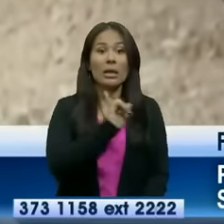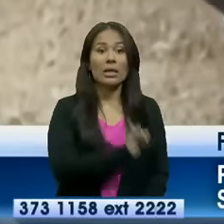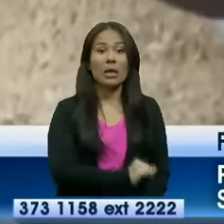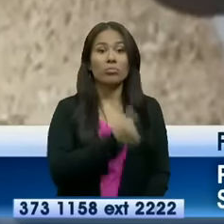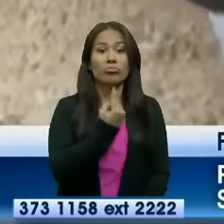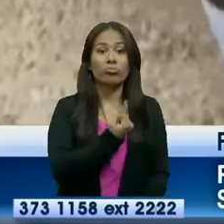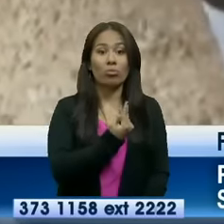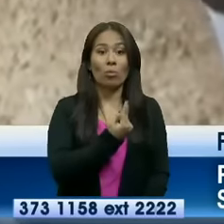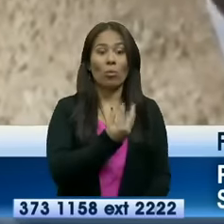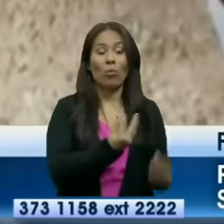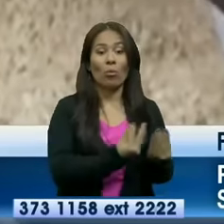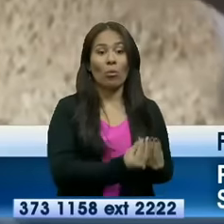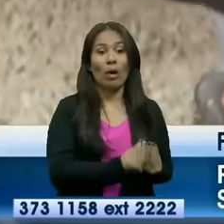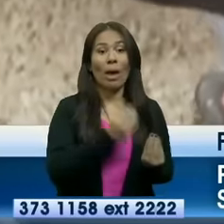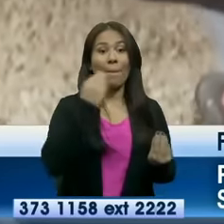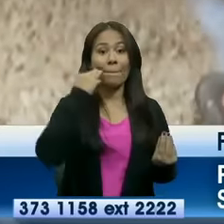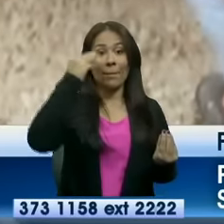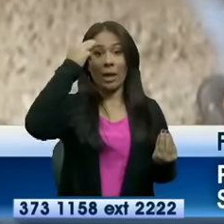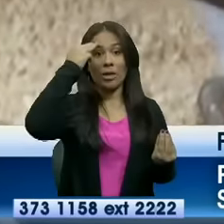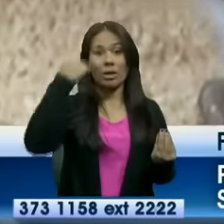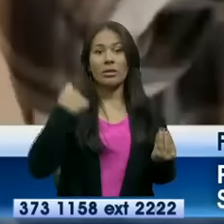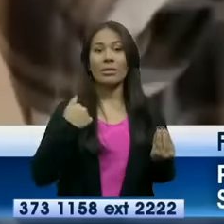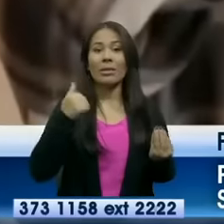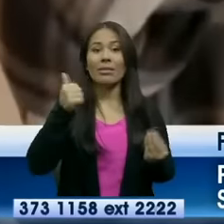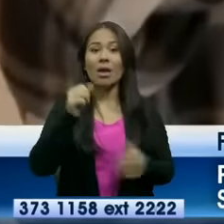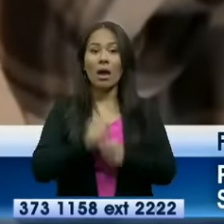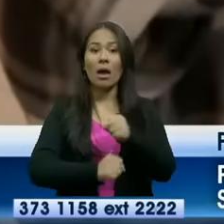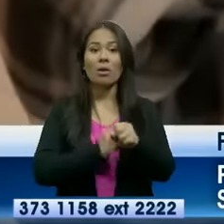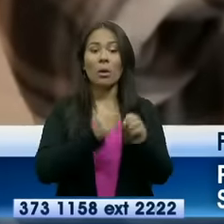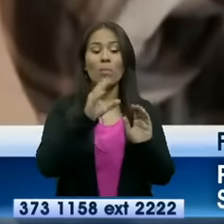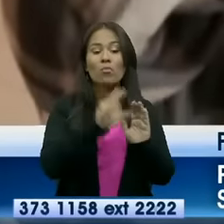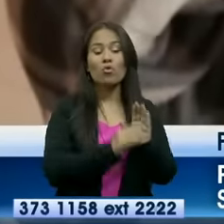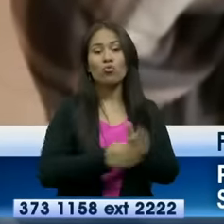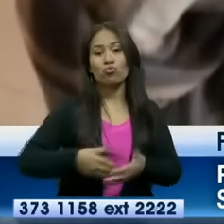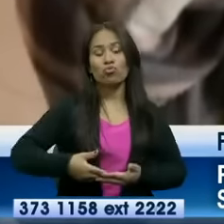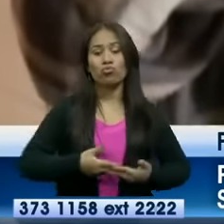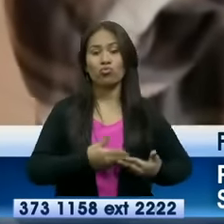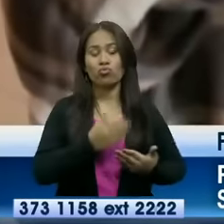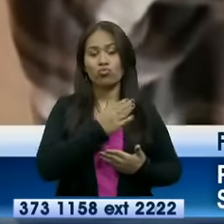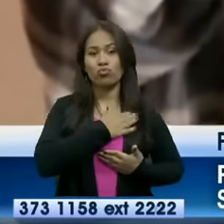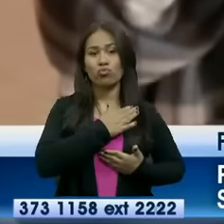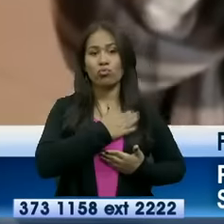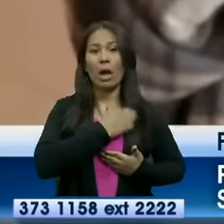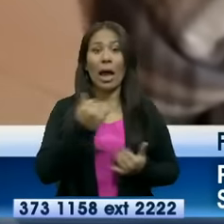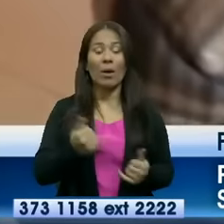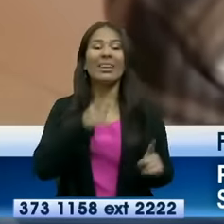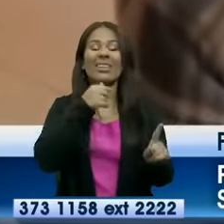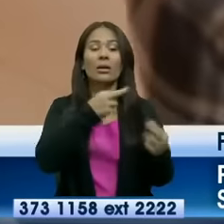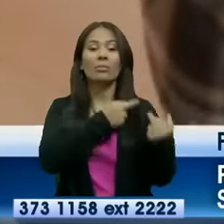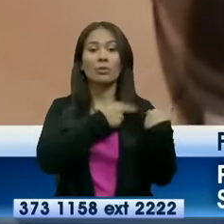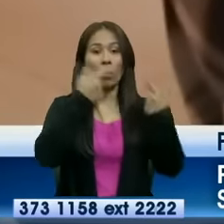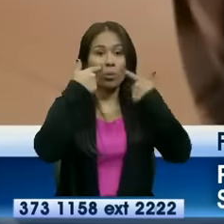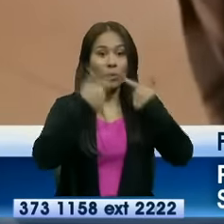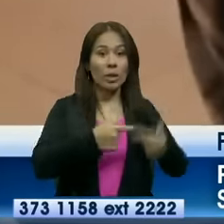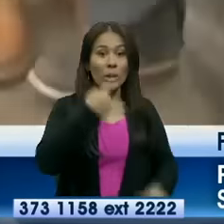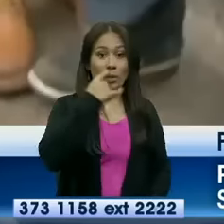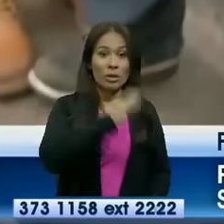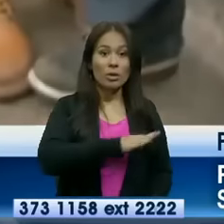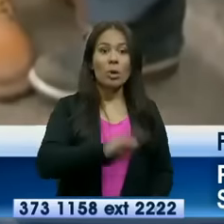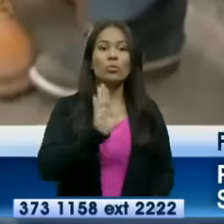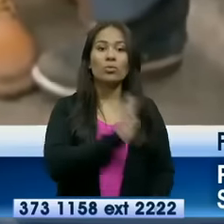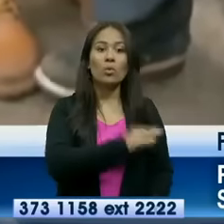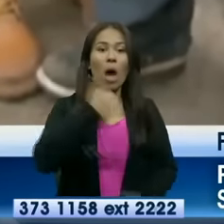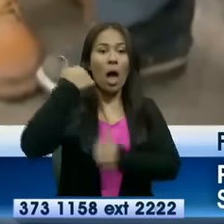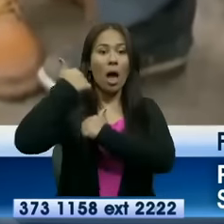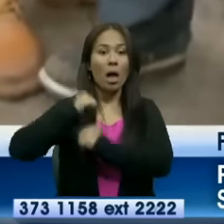mayor tiene 10 años y el menor apenas 3 meses de nacido. La abuela materna dice que se queda a cargo de los pequeños, pero necesita